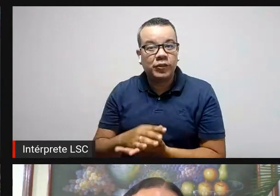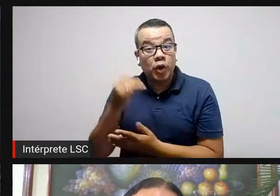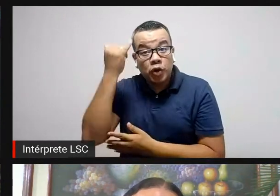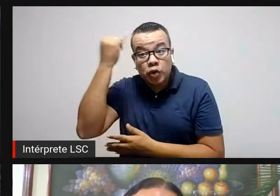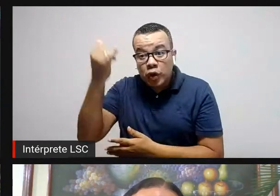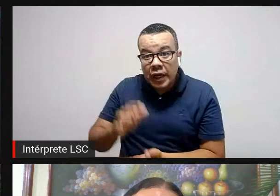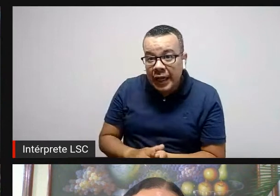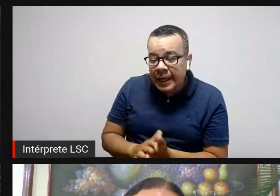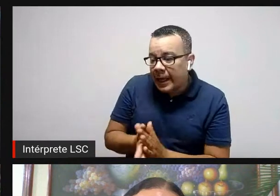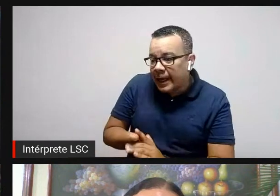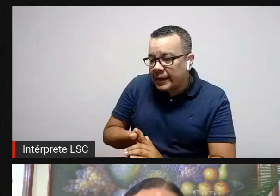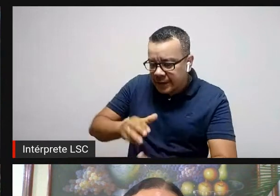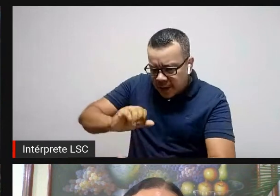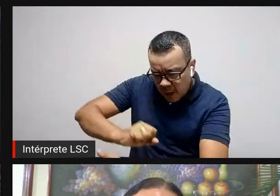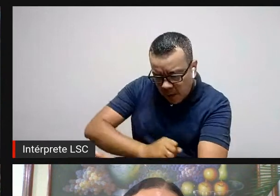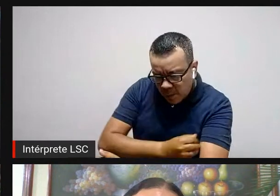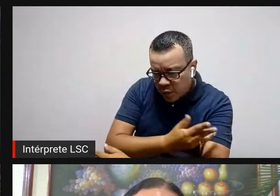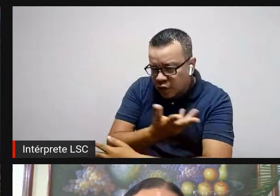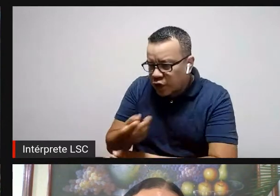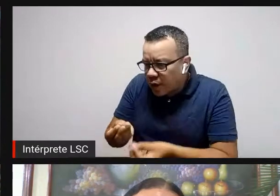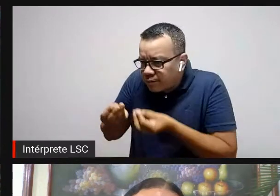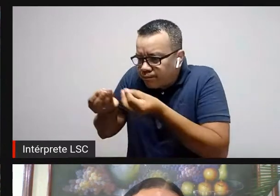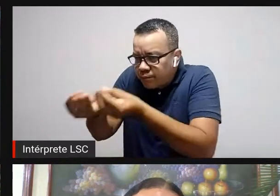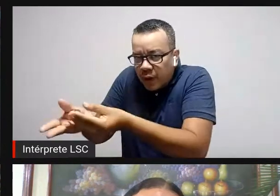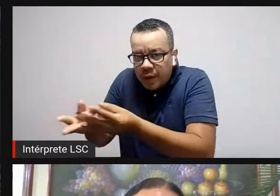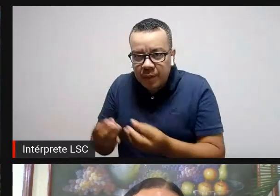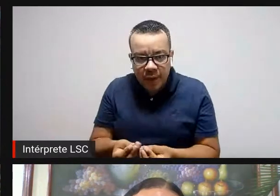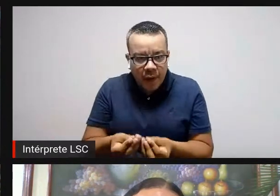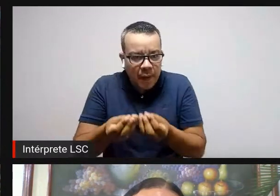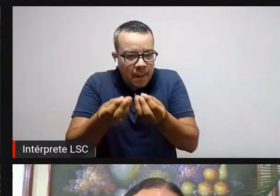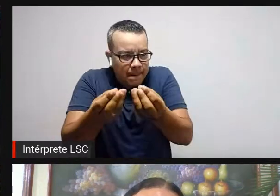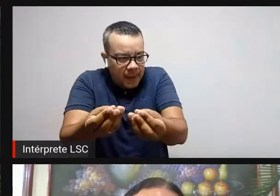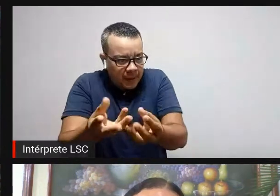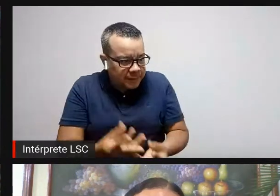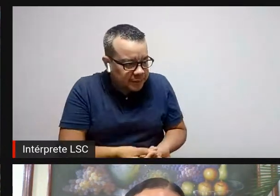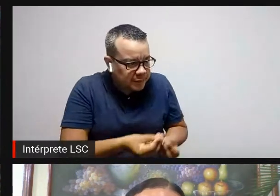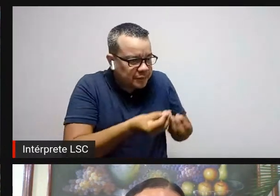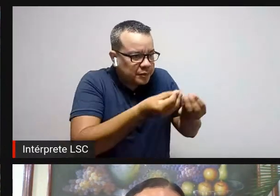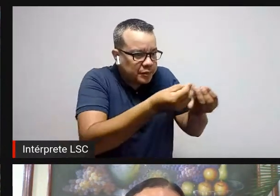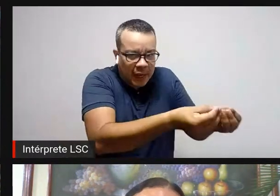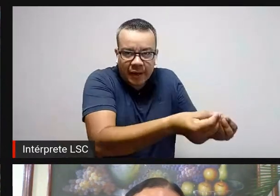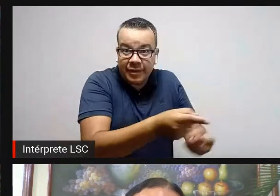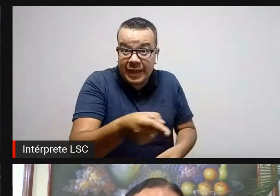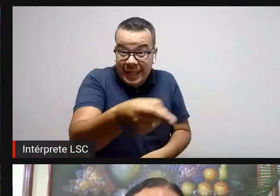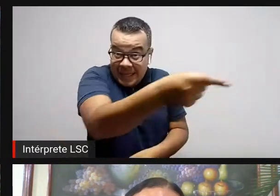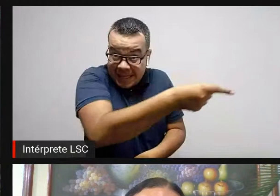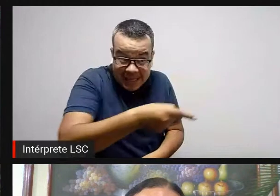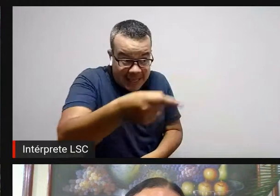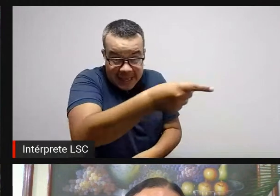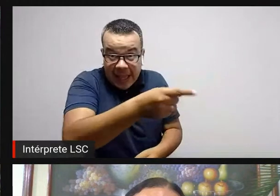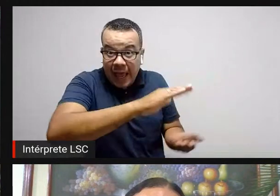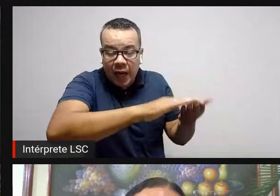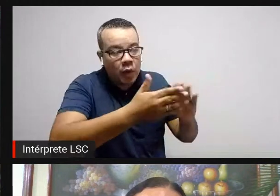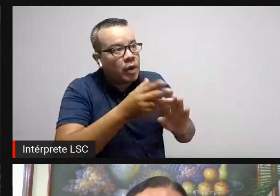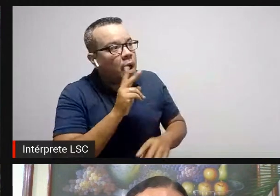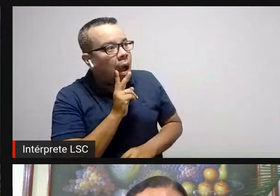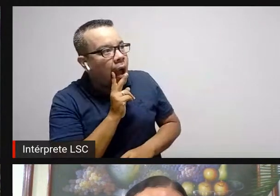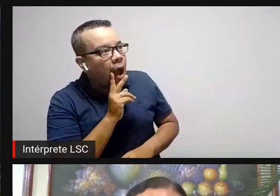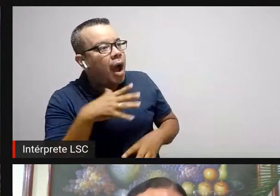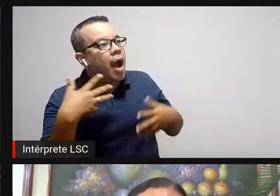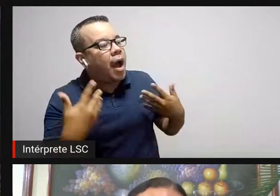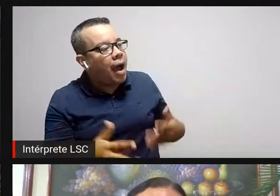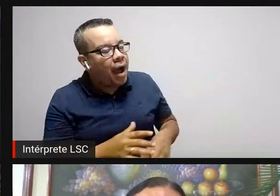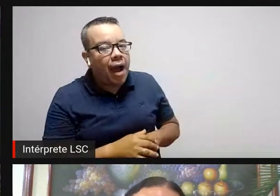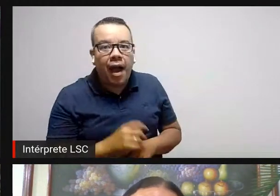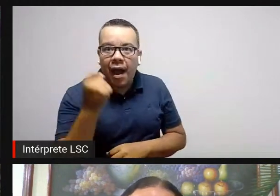de lo que es la poesía, las inquietudes de las imágenes y ante todo que la comunidad también